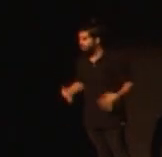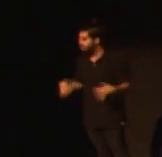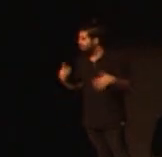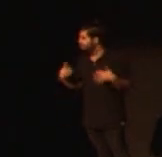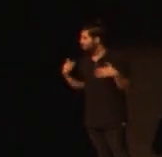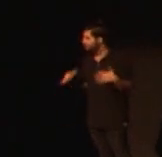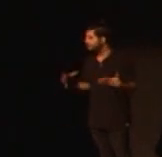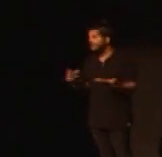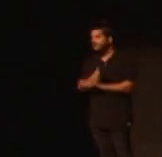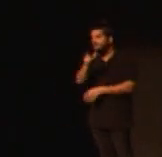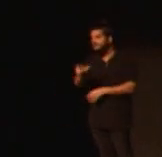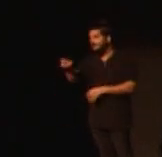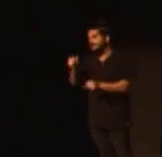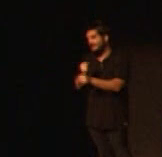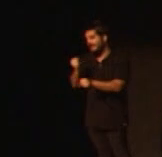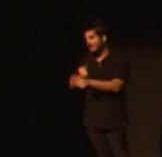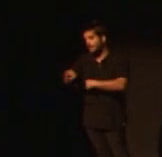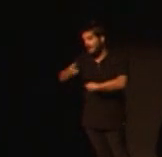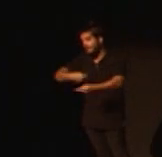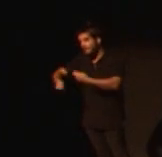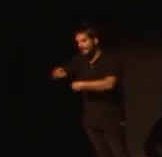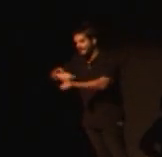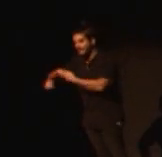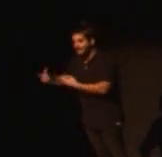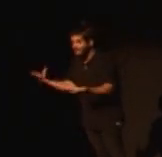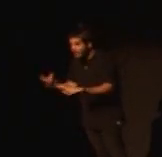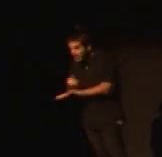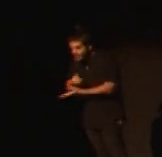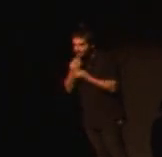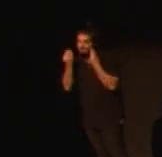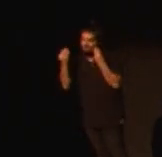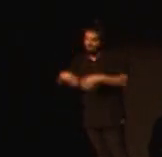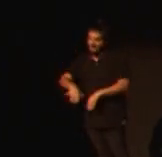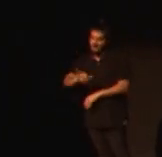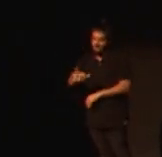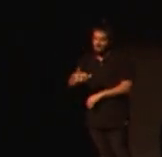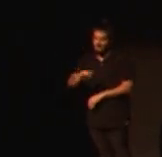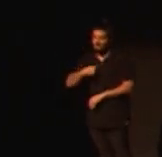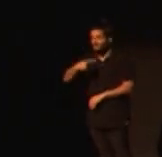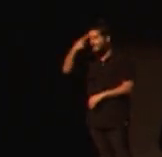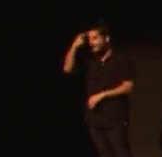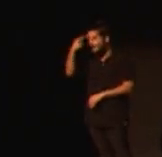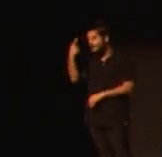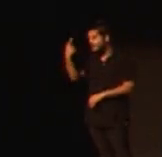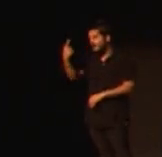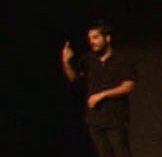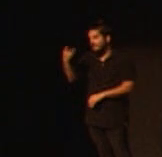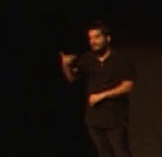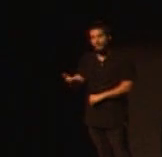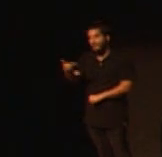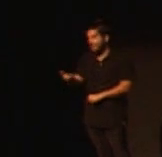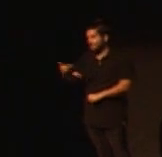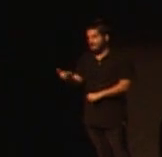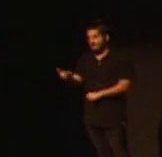nuestros trabajadores, todos nuestros vendedores tienen una historia. Pero yo recuerdo una muy importante y muy